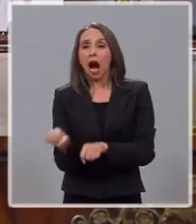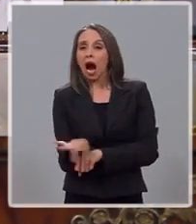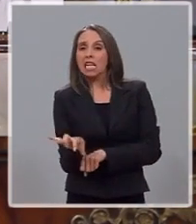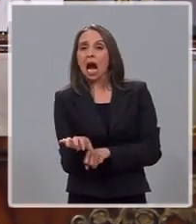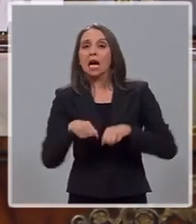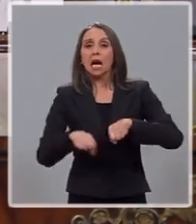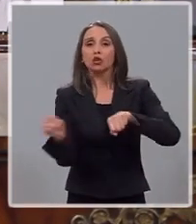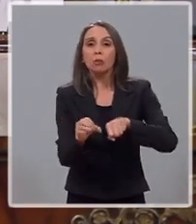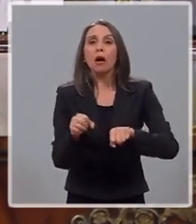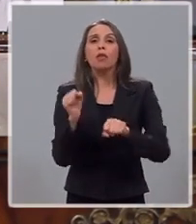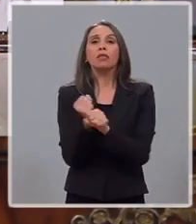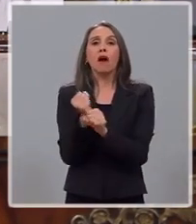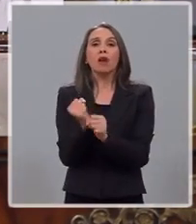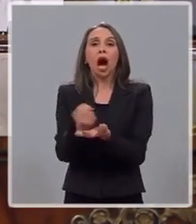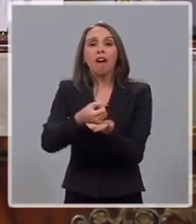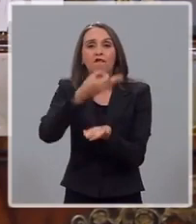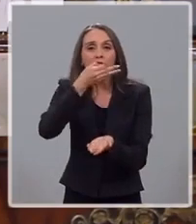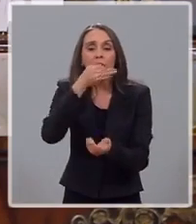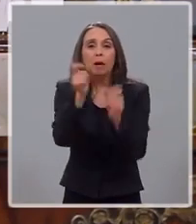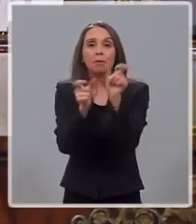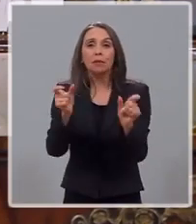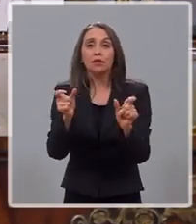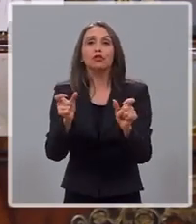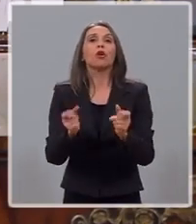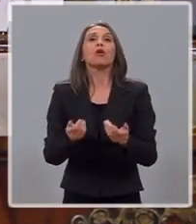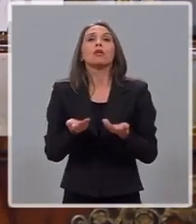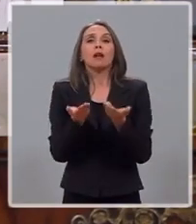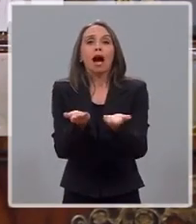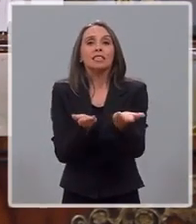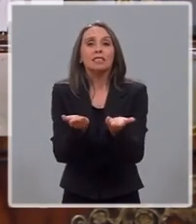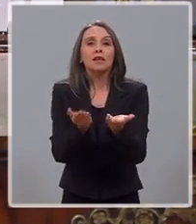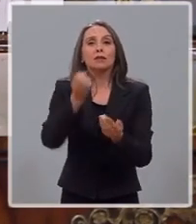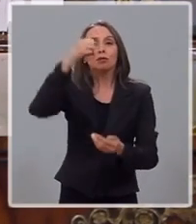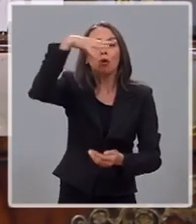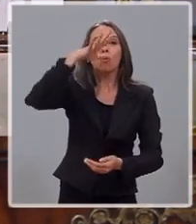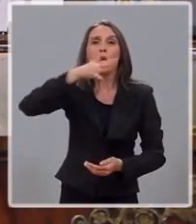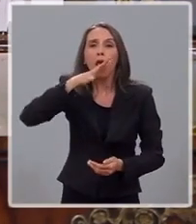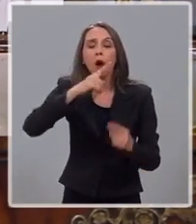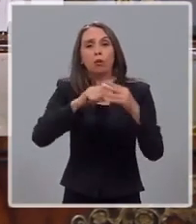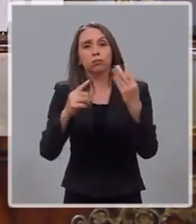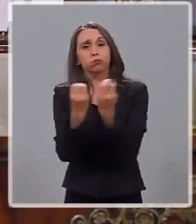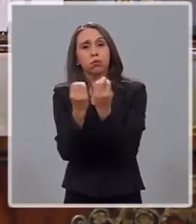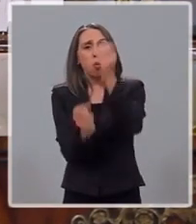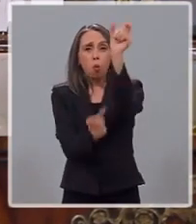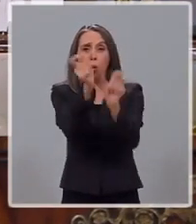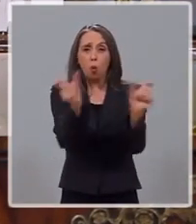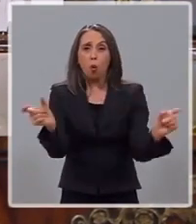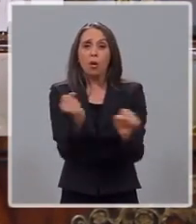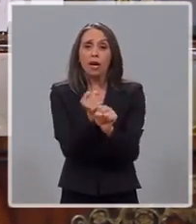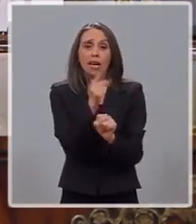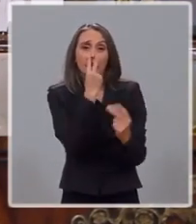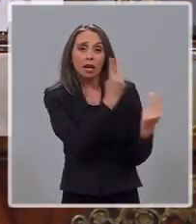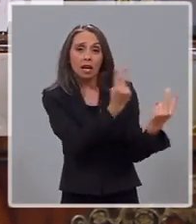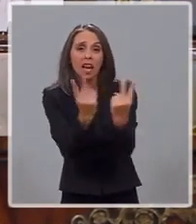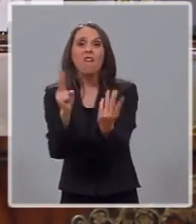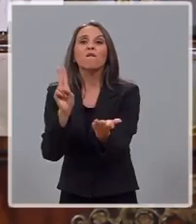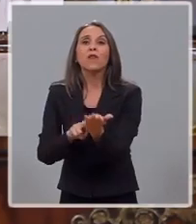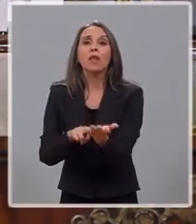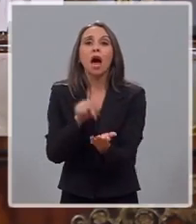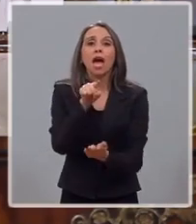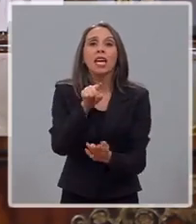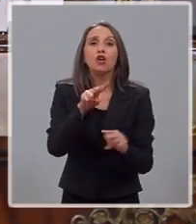farmacias los que mantienen funcionando los servicios de utilidad pública y tantos otros que son nuestros verdaderos héroes